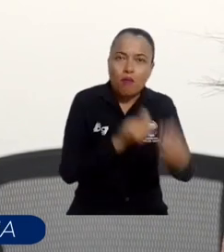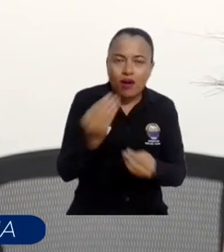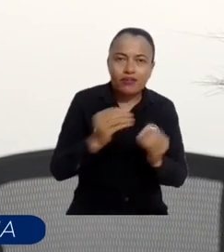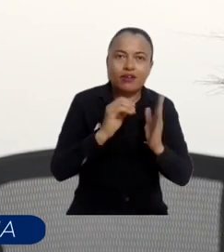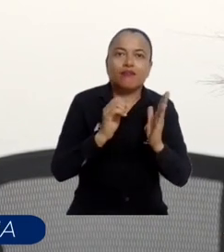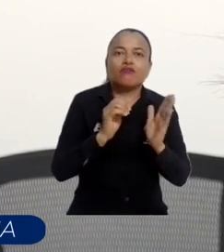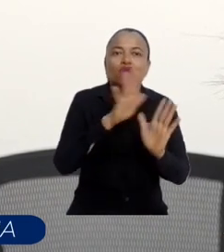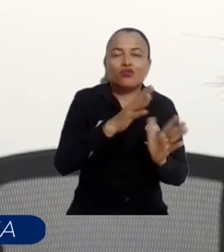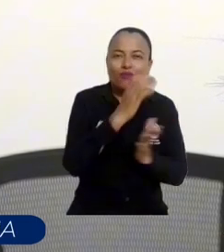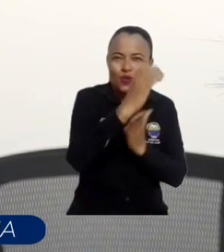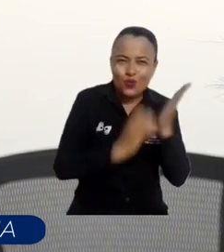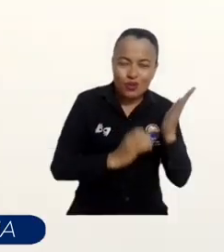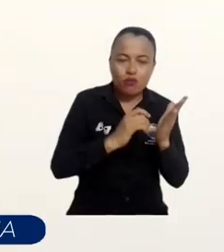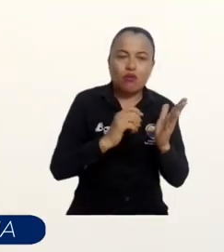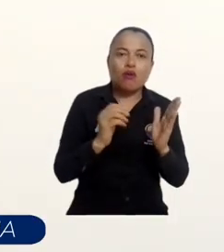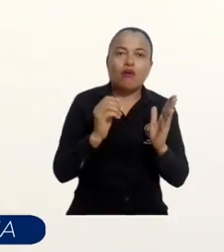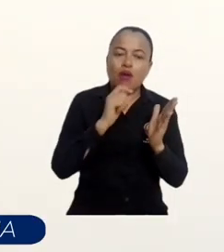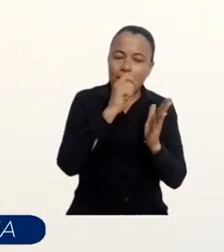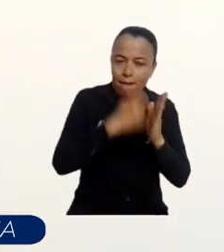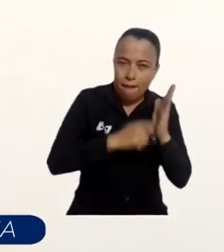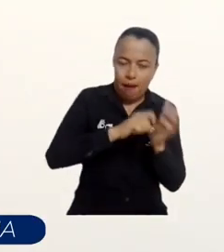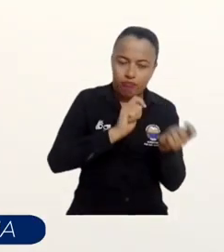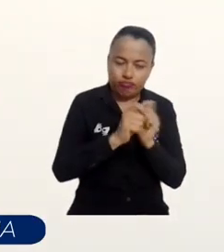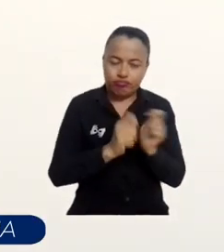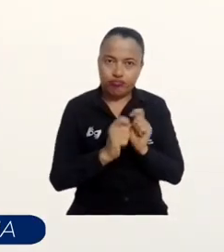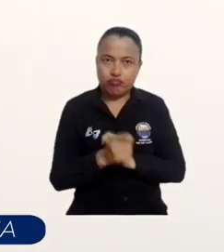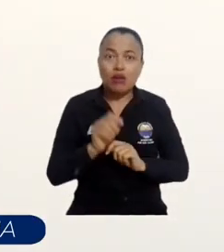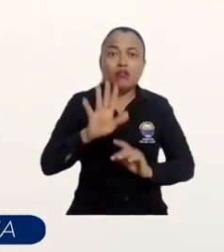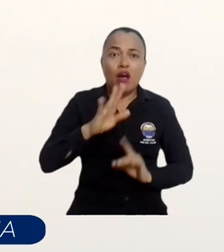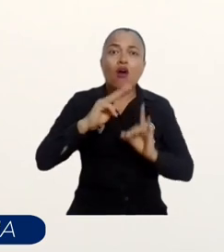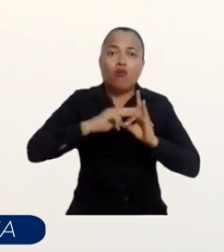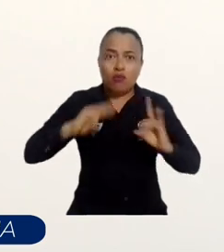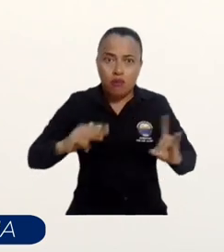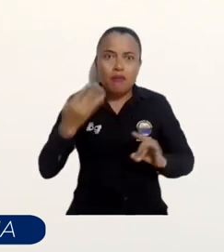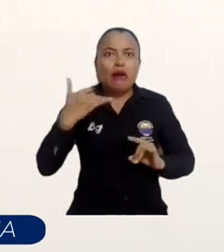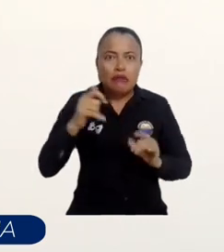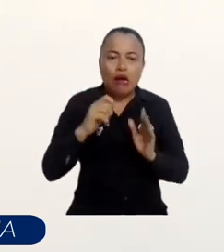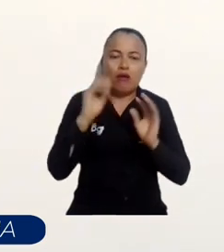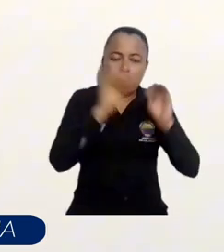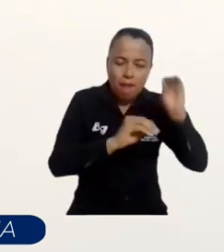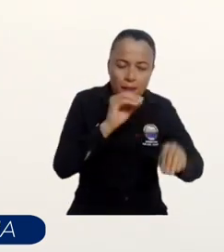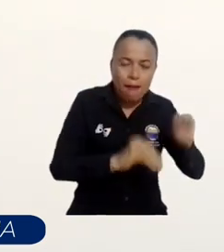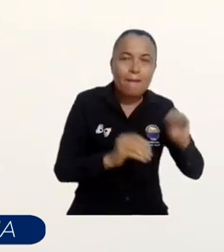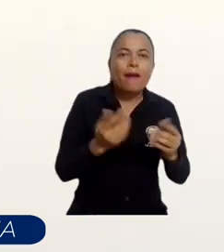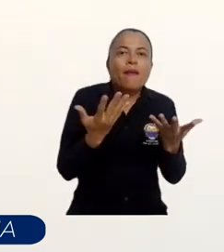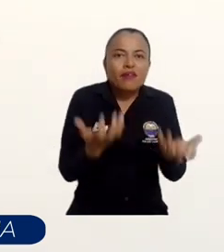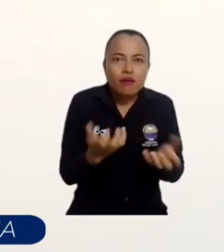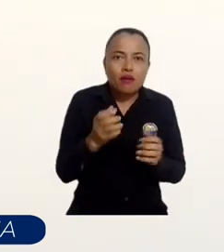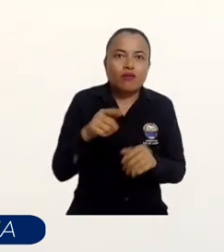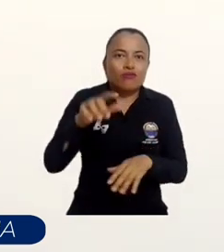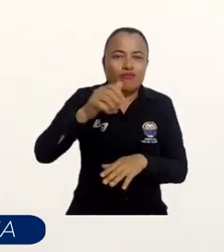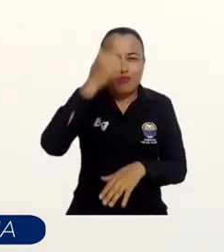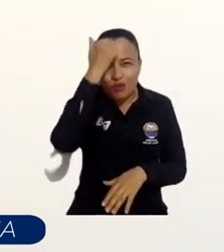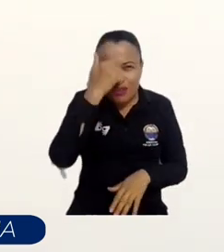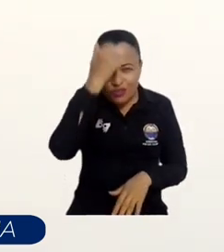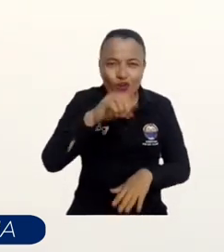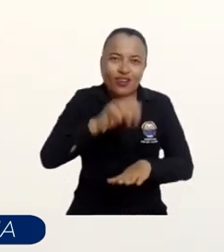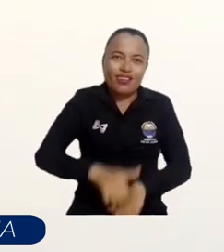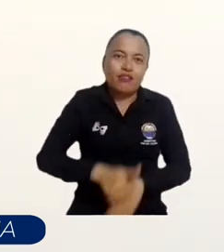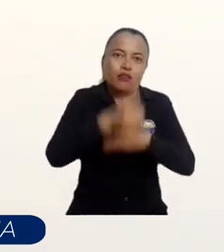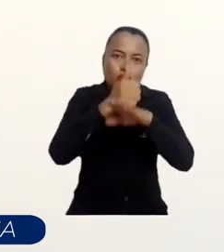del currículo. La universidad ya tiene unos avances importantes, pero la idea es poder revisar con docentes, con directores de